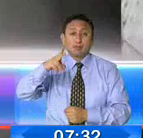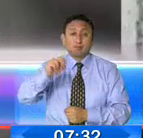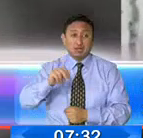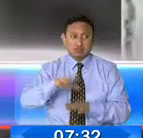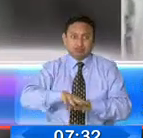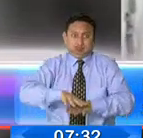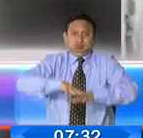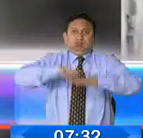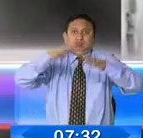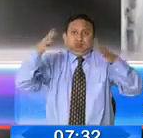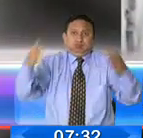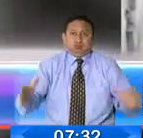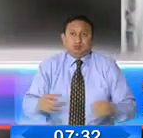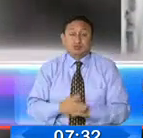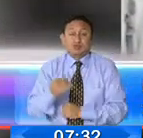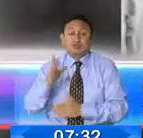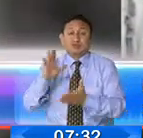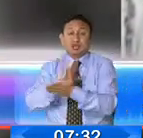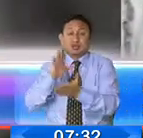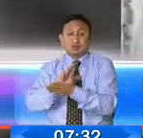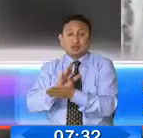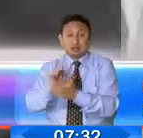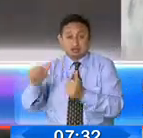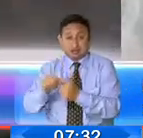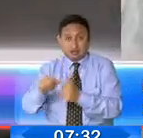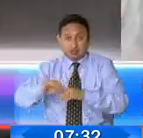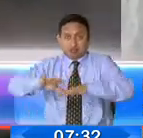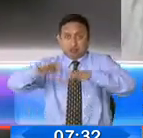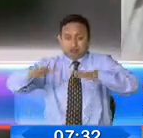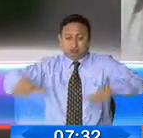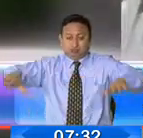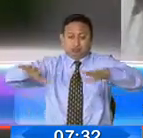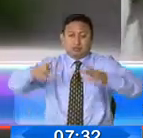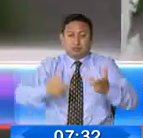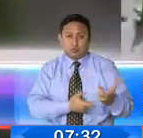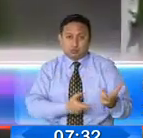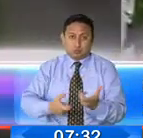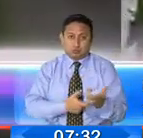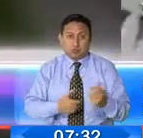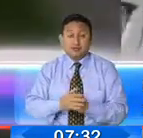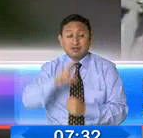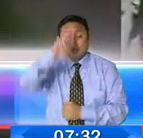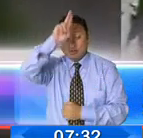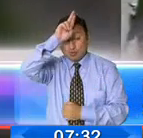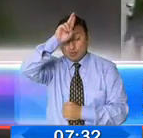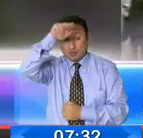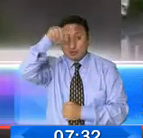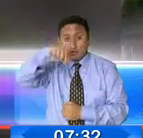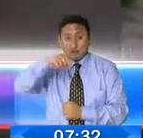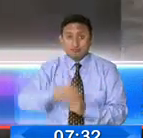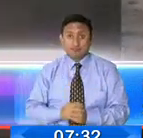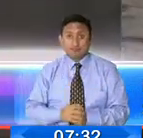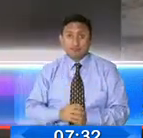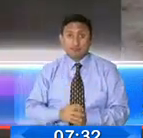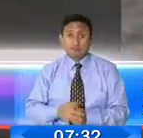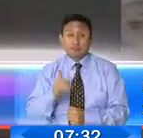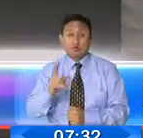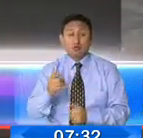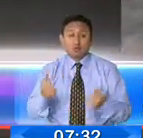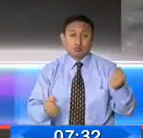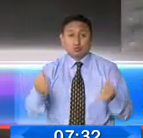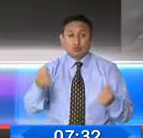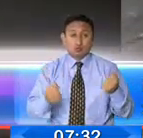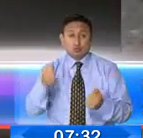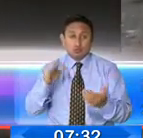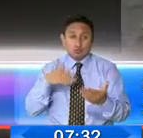desbordó e inundó una escuela aledaña al sector. El cuerpo de bomberos de Rumiñahui movilizó una unidad de rescate